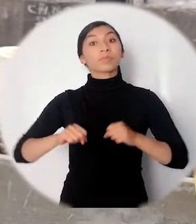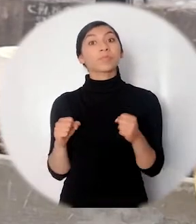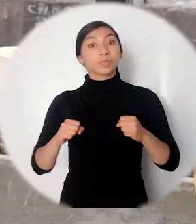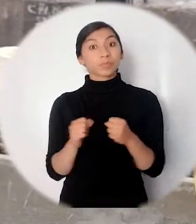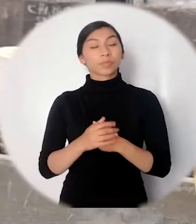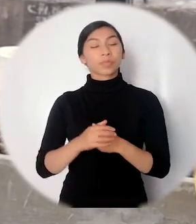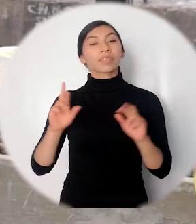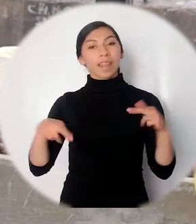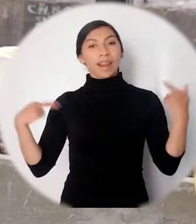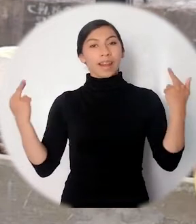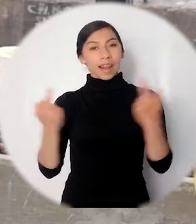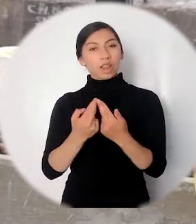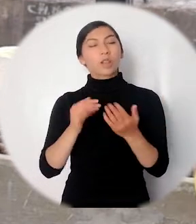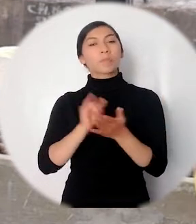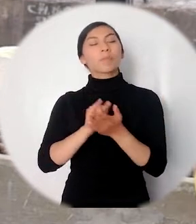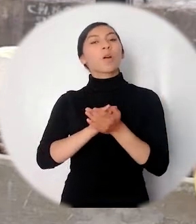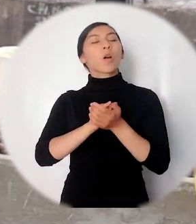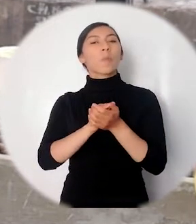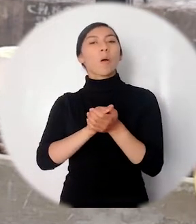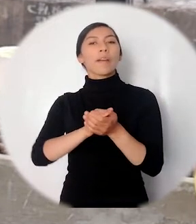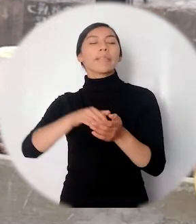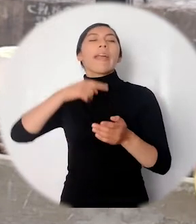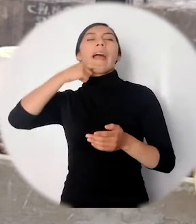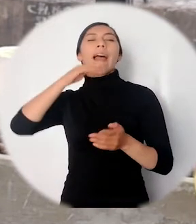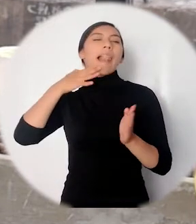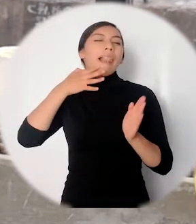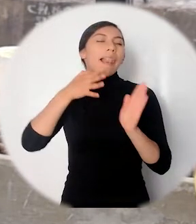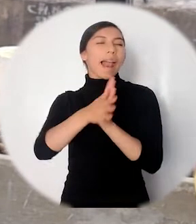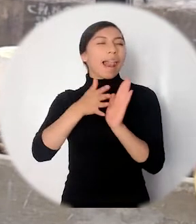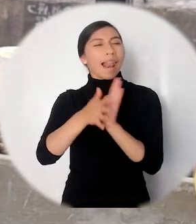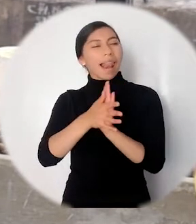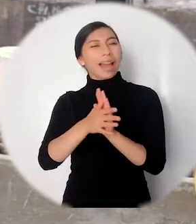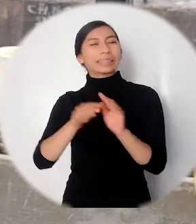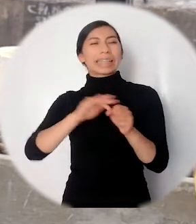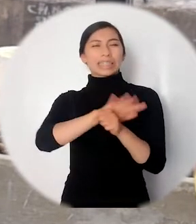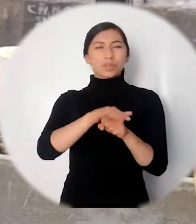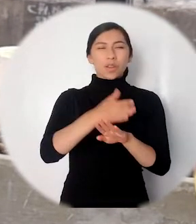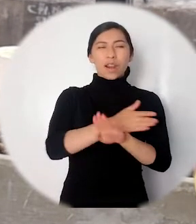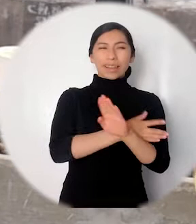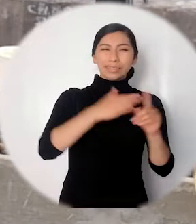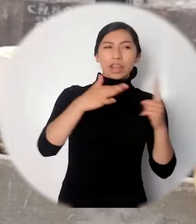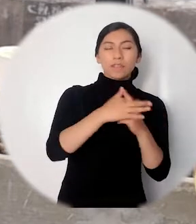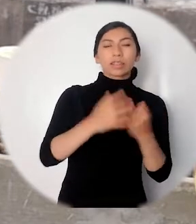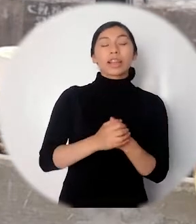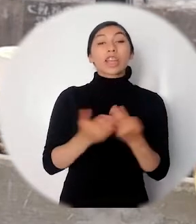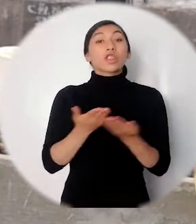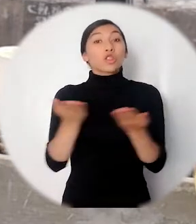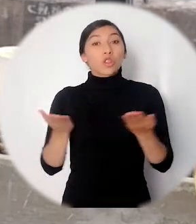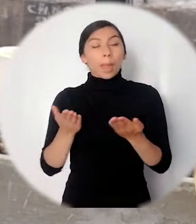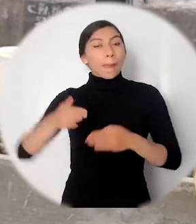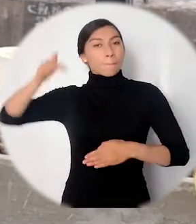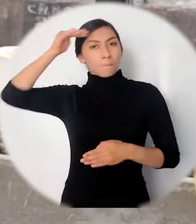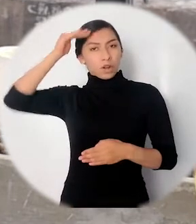En Bogotá se realizó una jornada de toma de declaraciones y caracterización para integrantes de las fuerzas militares y de policía. Cerca